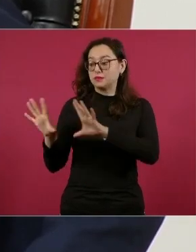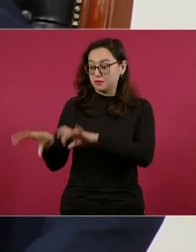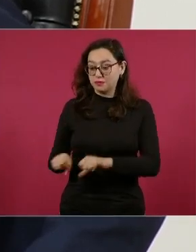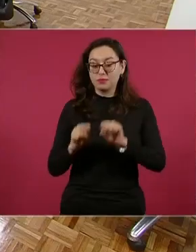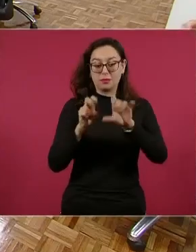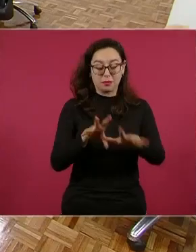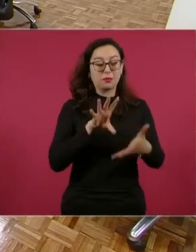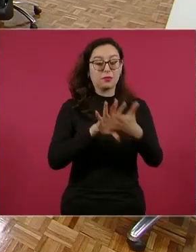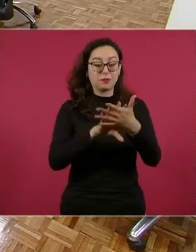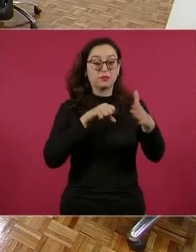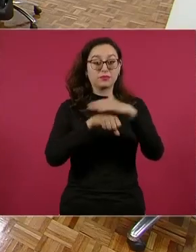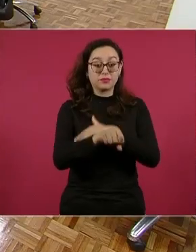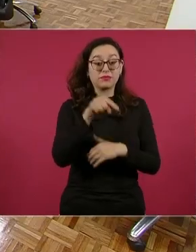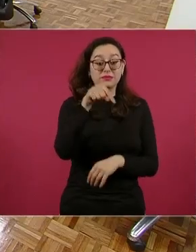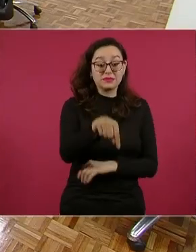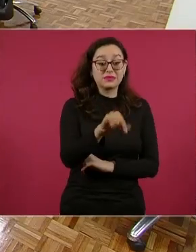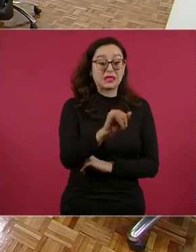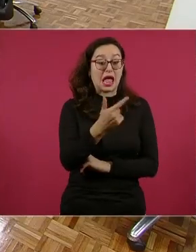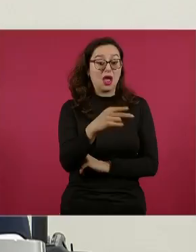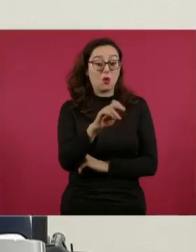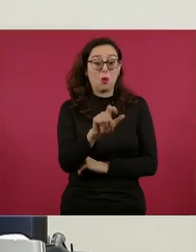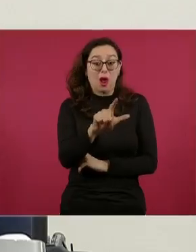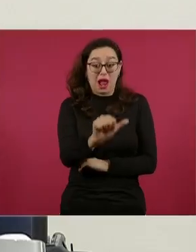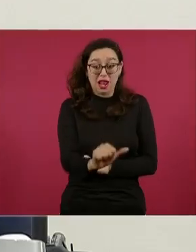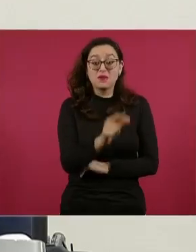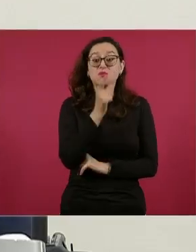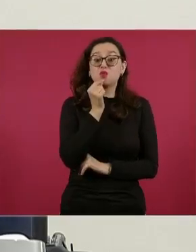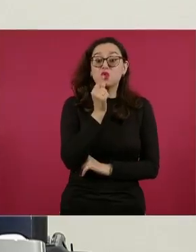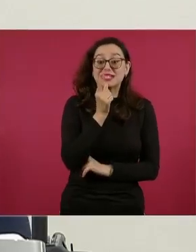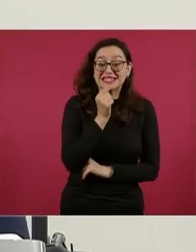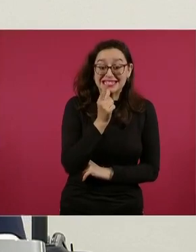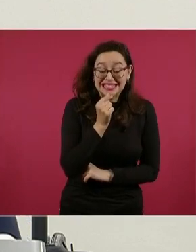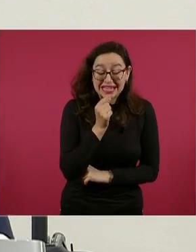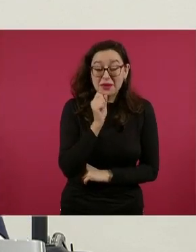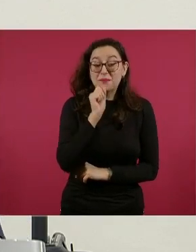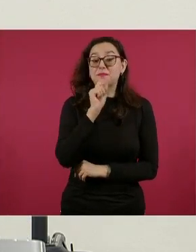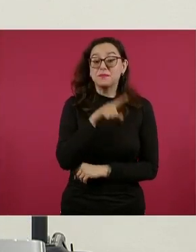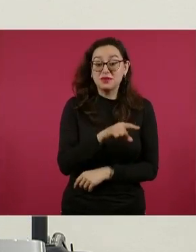grupo que se los llevó la policía de Iguala